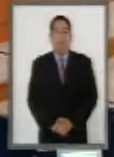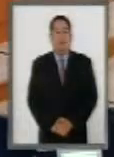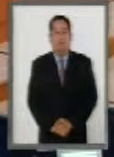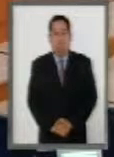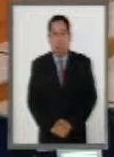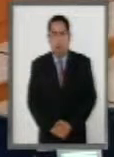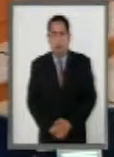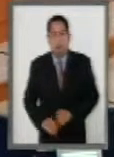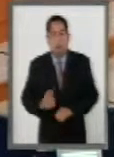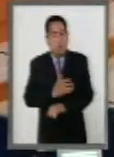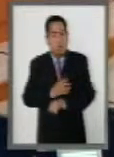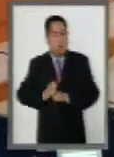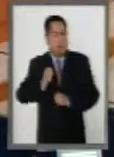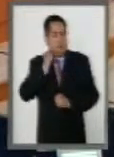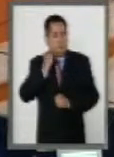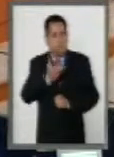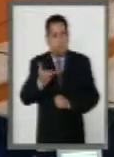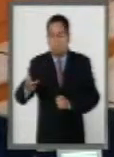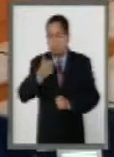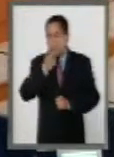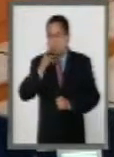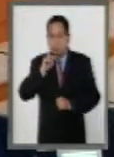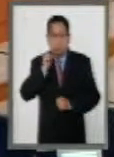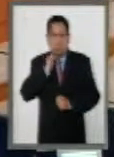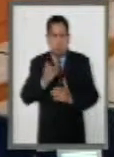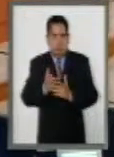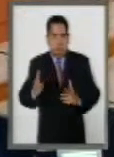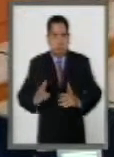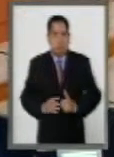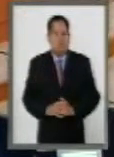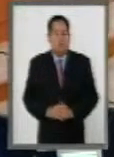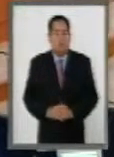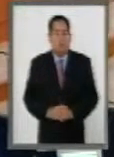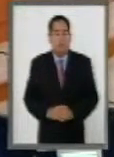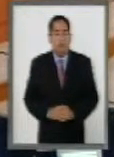Compañeros senadores, compañeras senadoras,